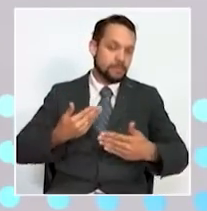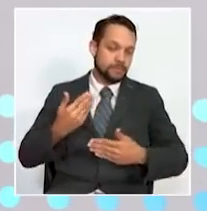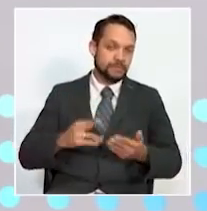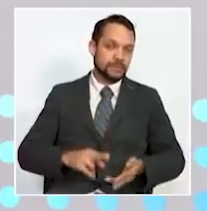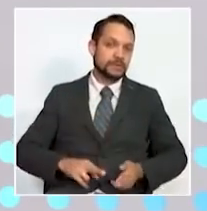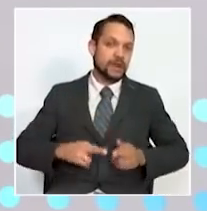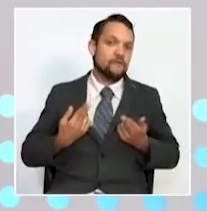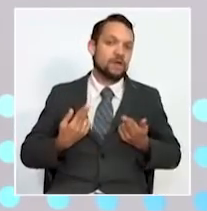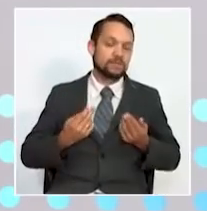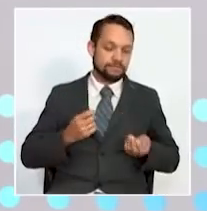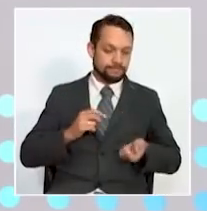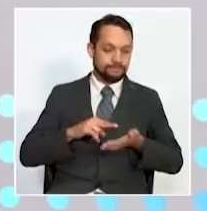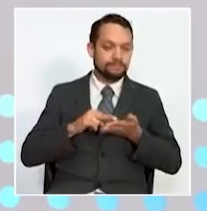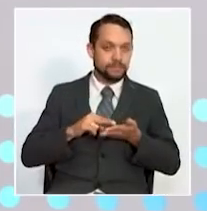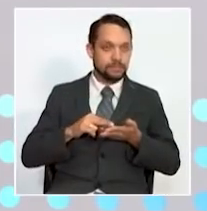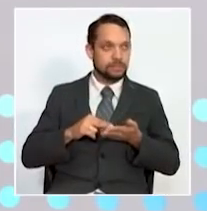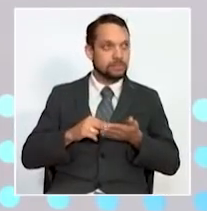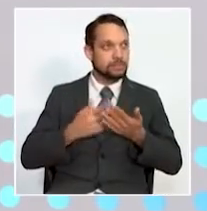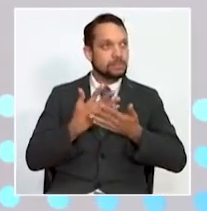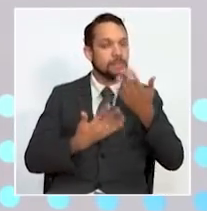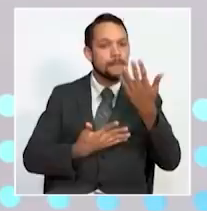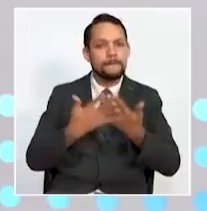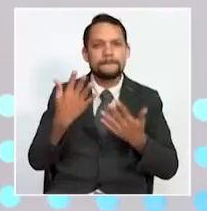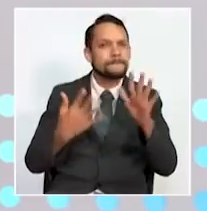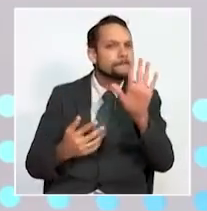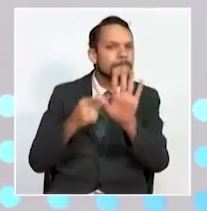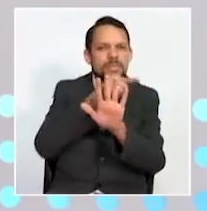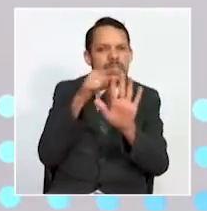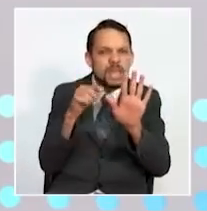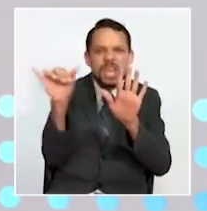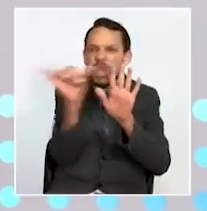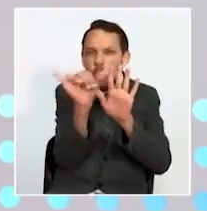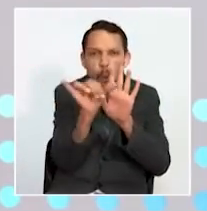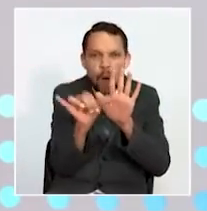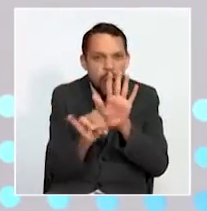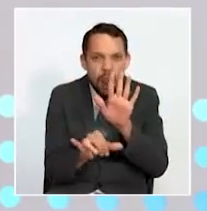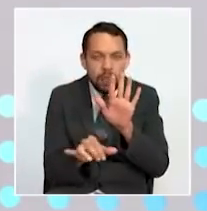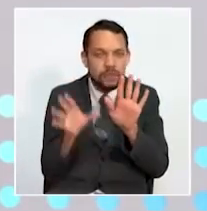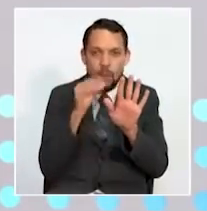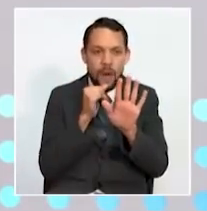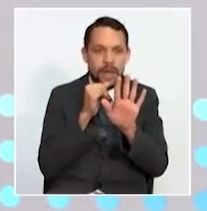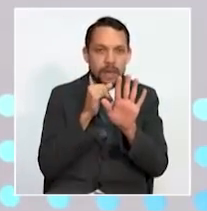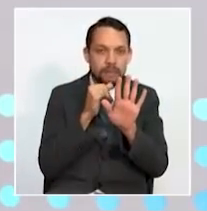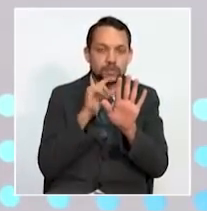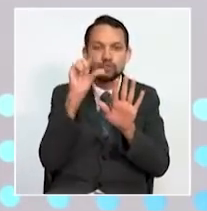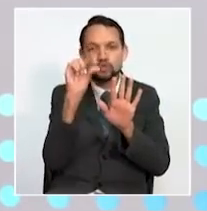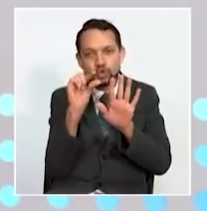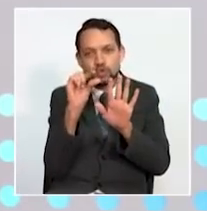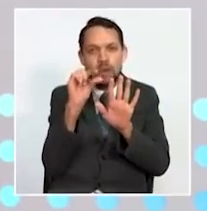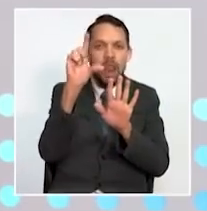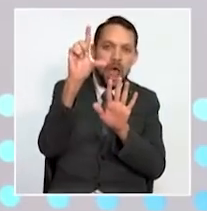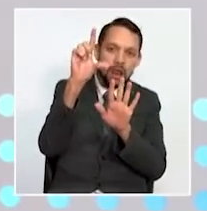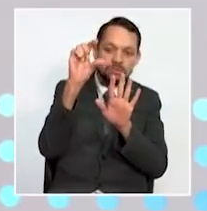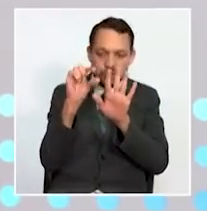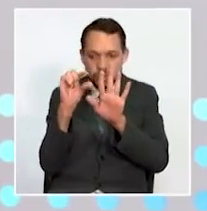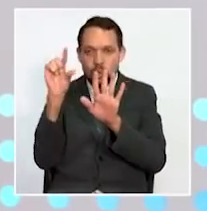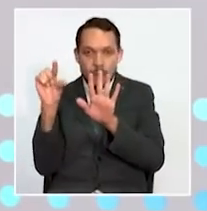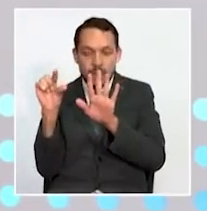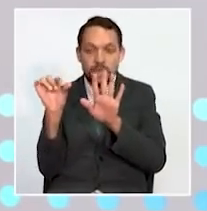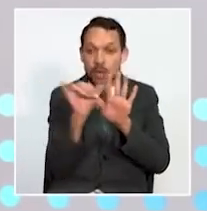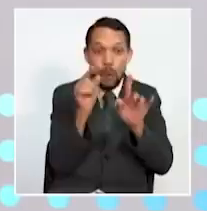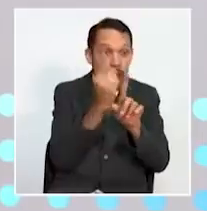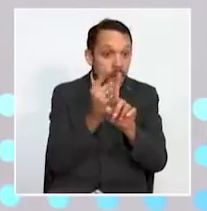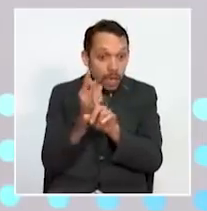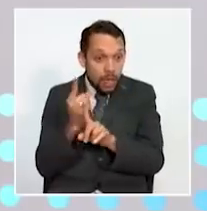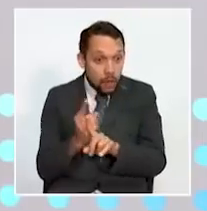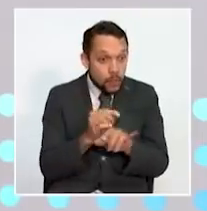Le digo al paciente, mire mi mano, ¿qué dedo es igual? Ningún dedo es igual, por ende ningún paciente es igual. Como hay